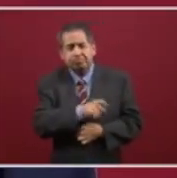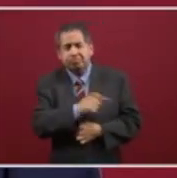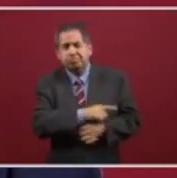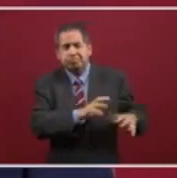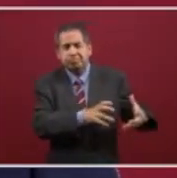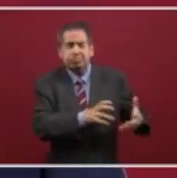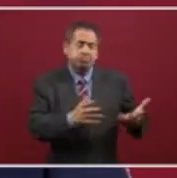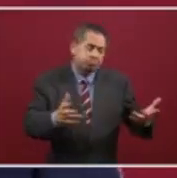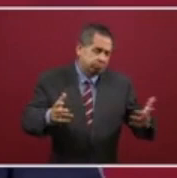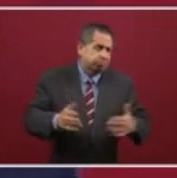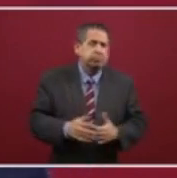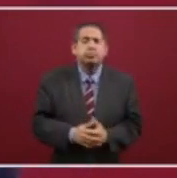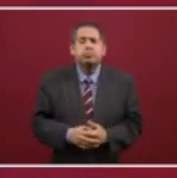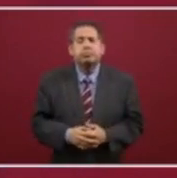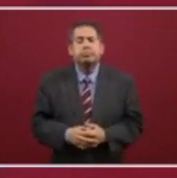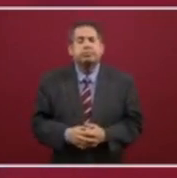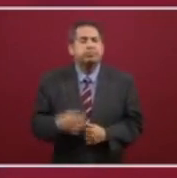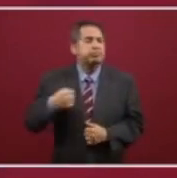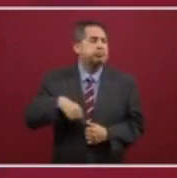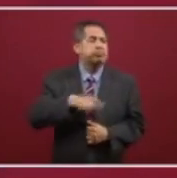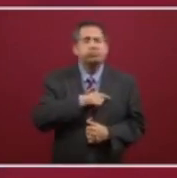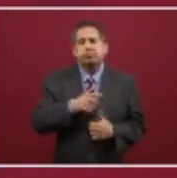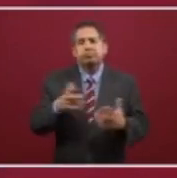y tenemos que